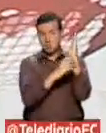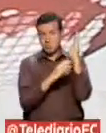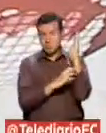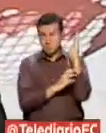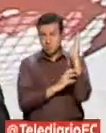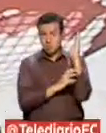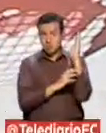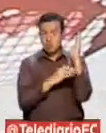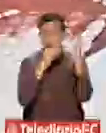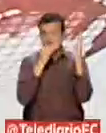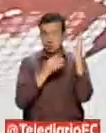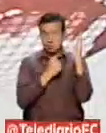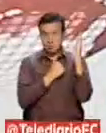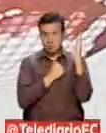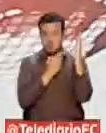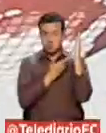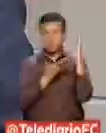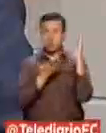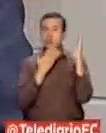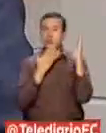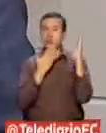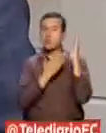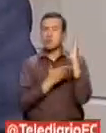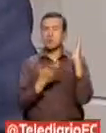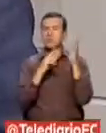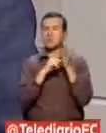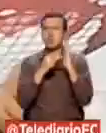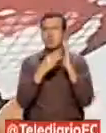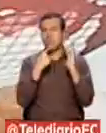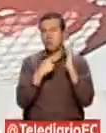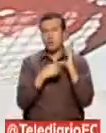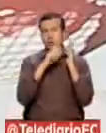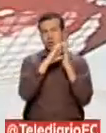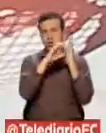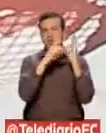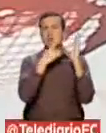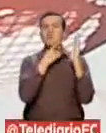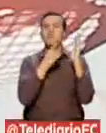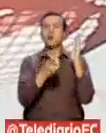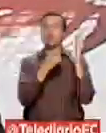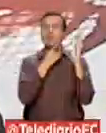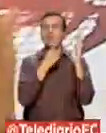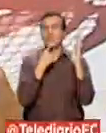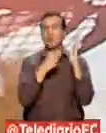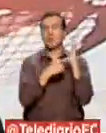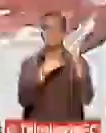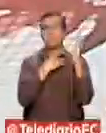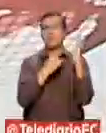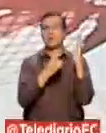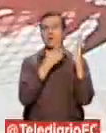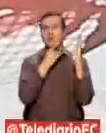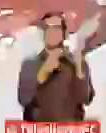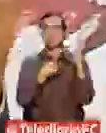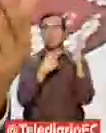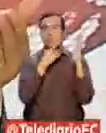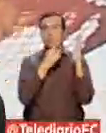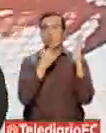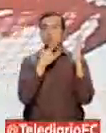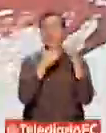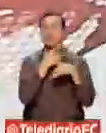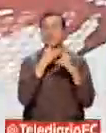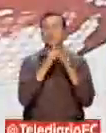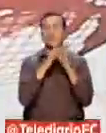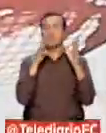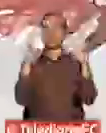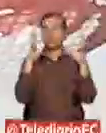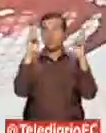a nuestras convicciones. ¿Ese algo qué es, por favor? Por ejemplo, si nosotros ponemos me gusta y yo soy, pues, animalista, pues yo